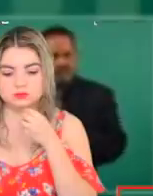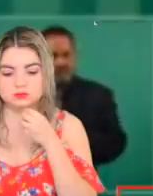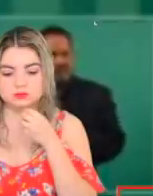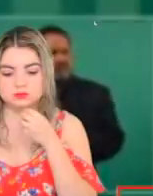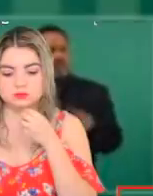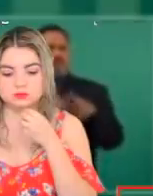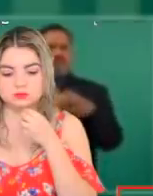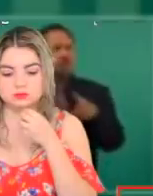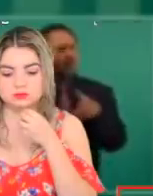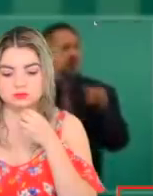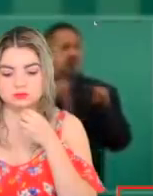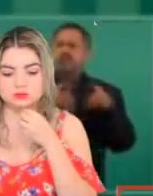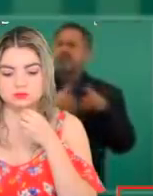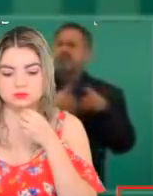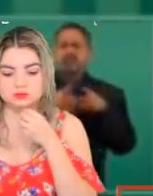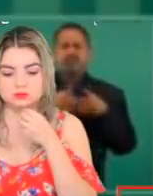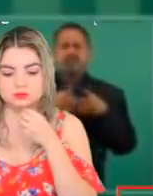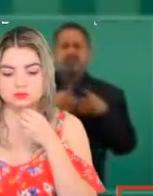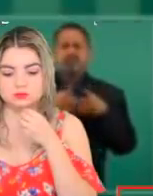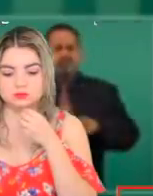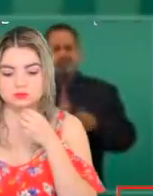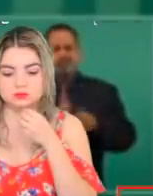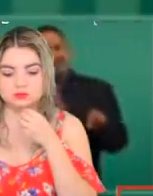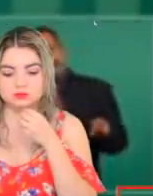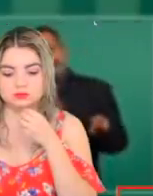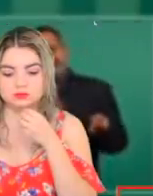Los caciques,